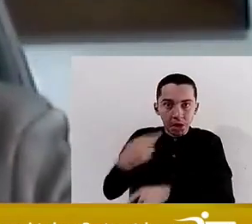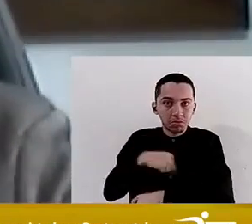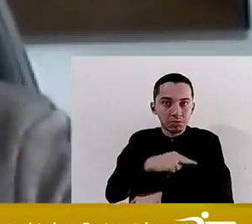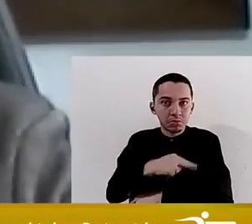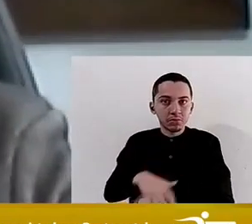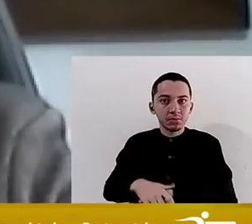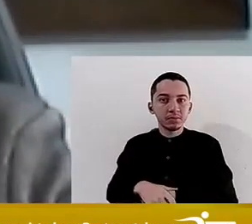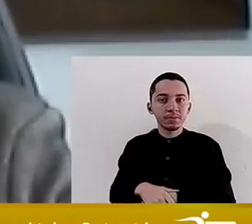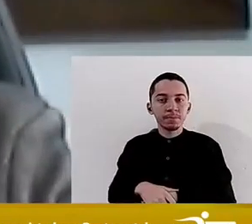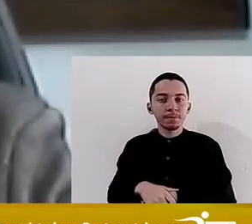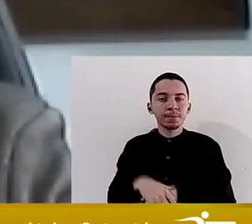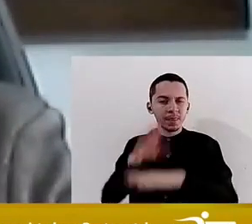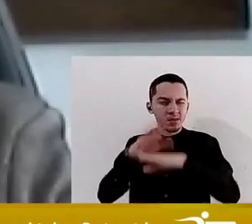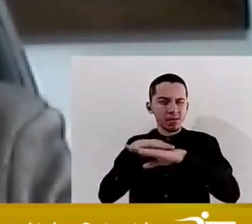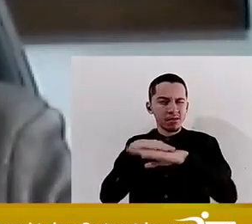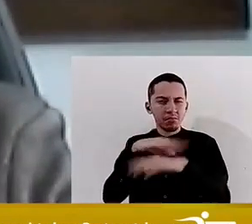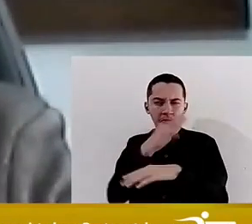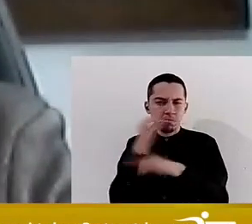decir un secreto.